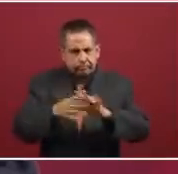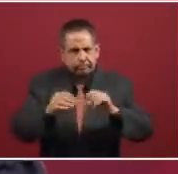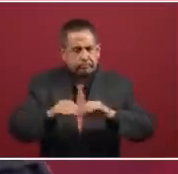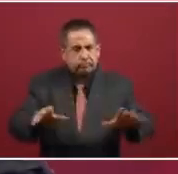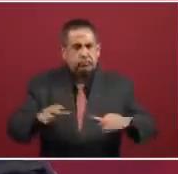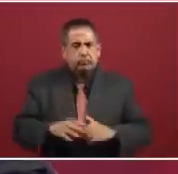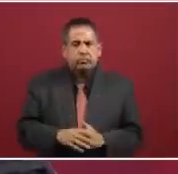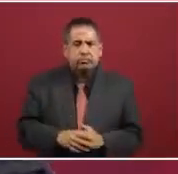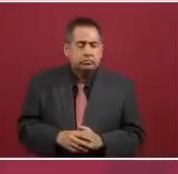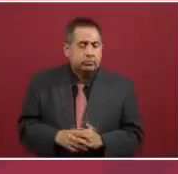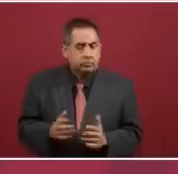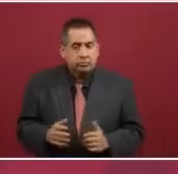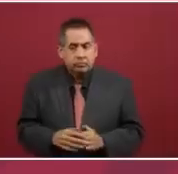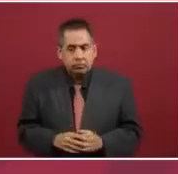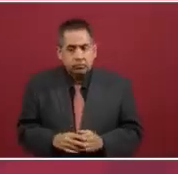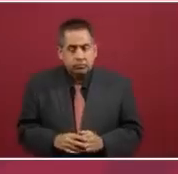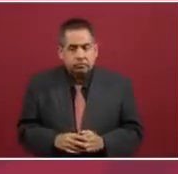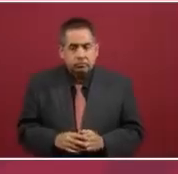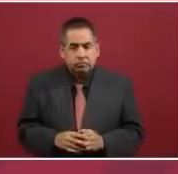Ahora,